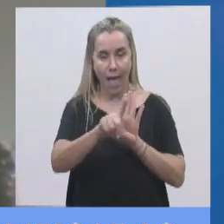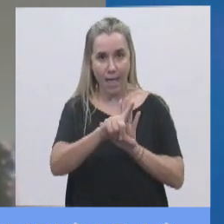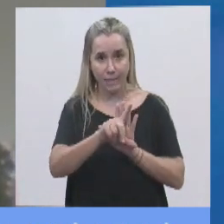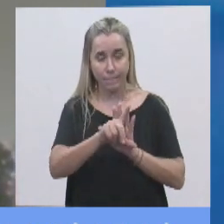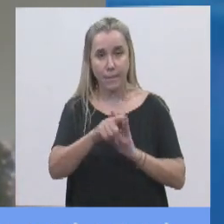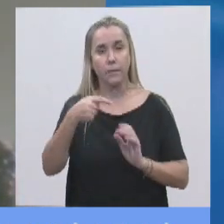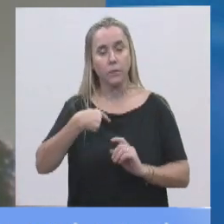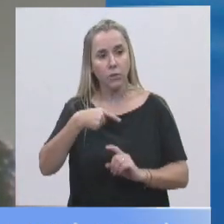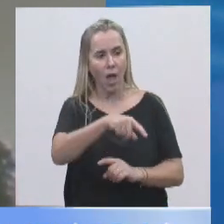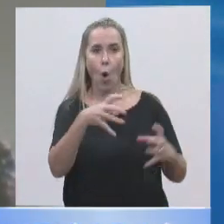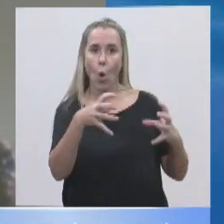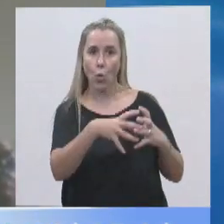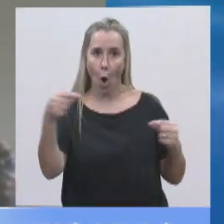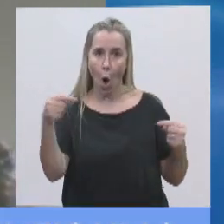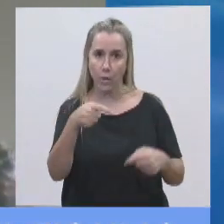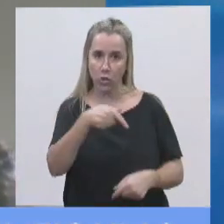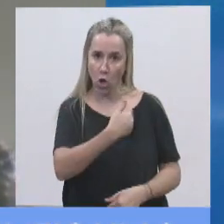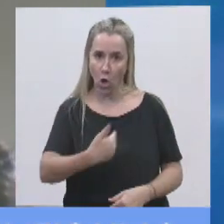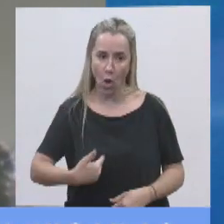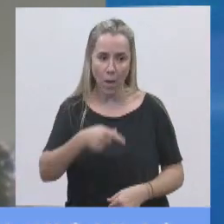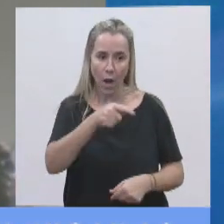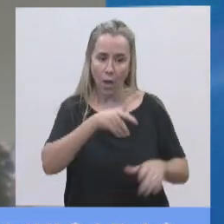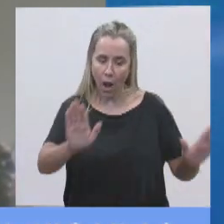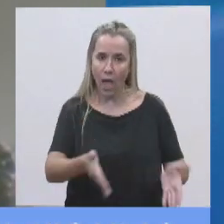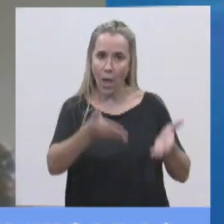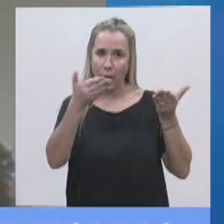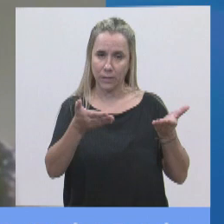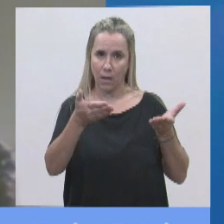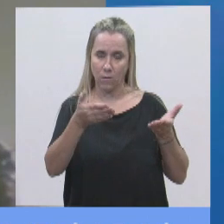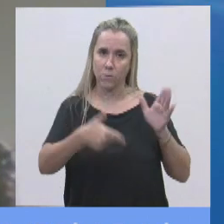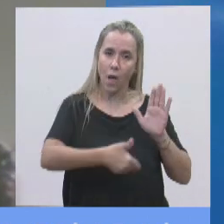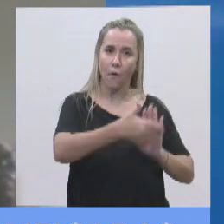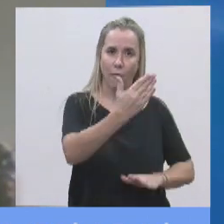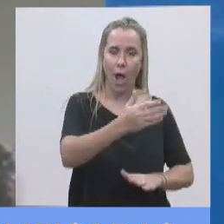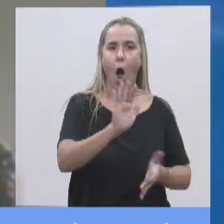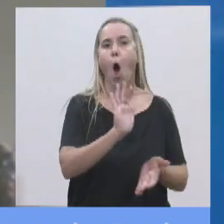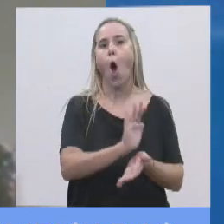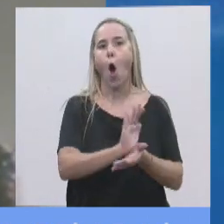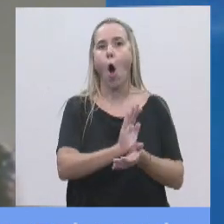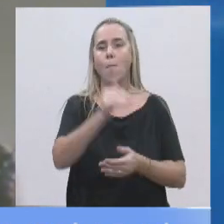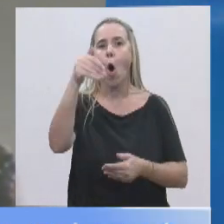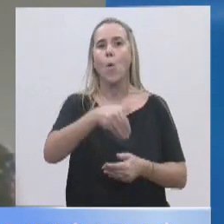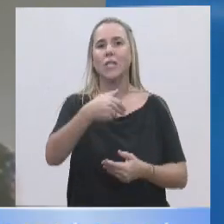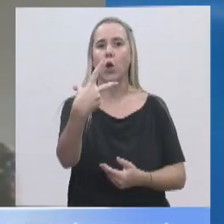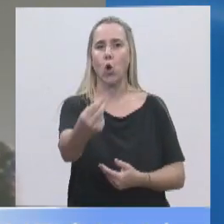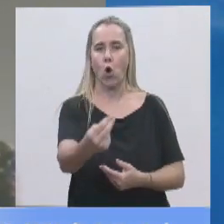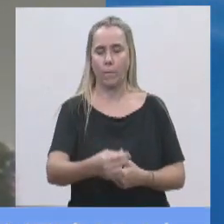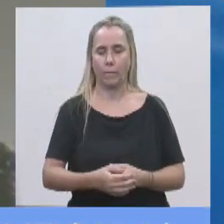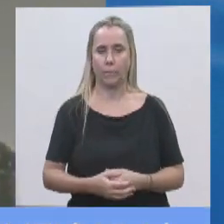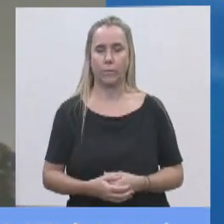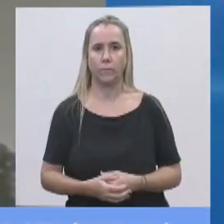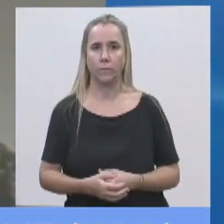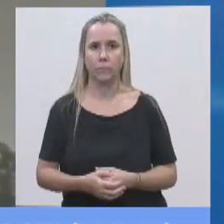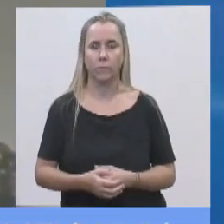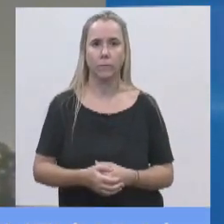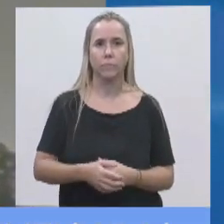la oposición, habiéndose levantado del recinto, es como haber votado negativamente.